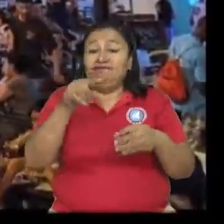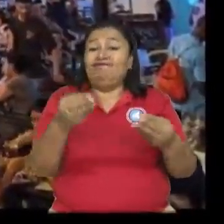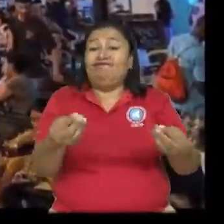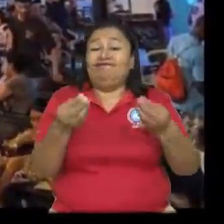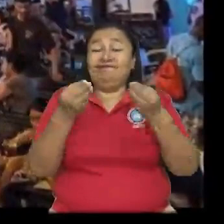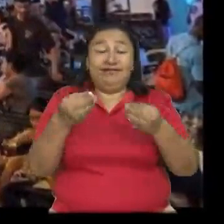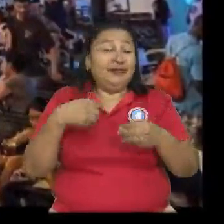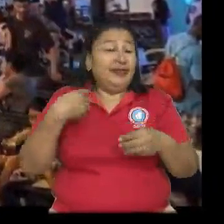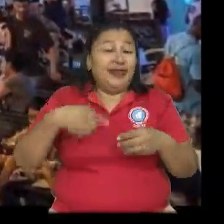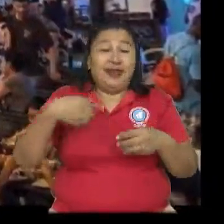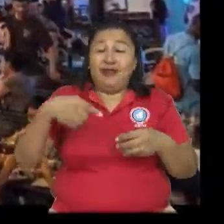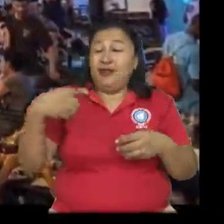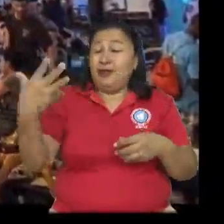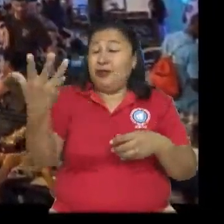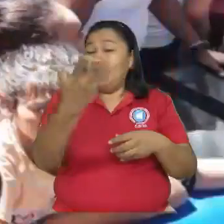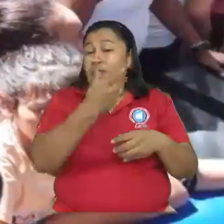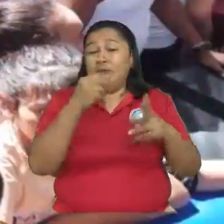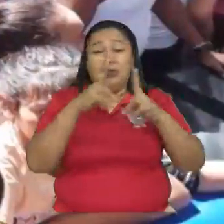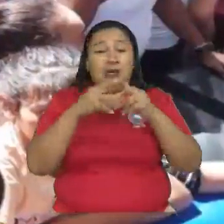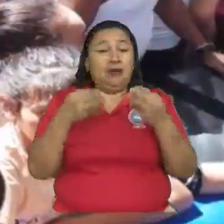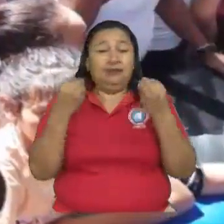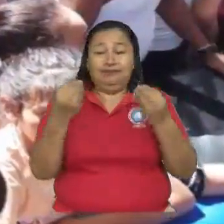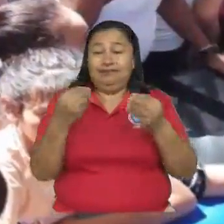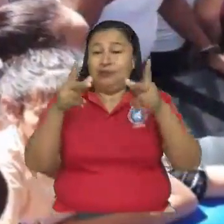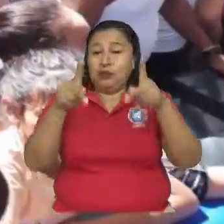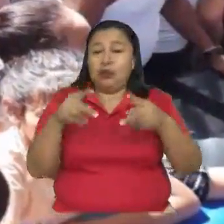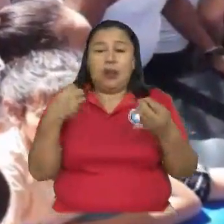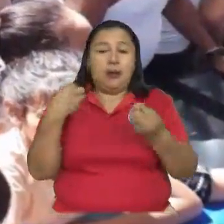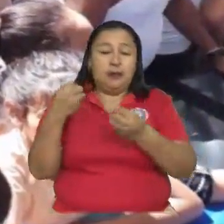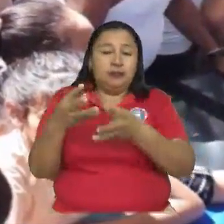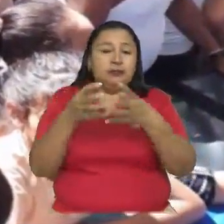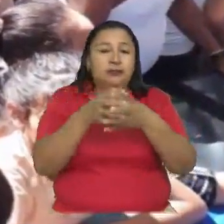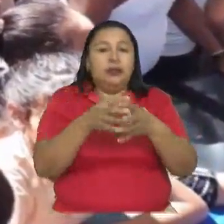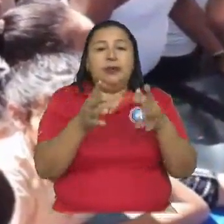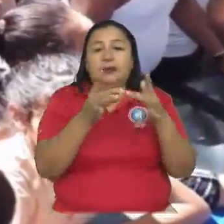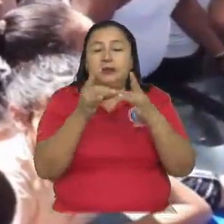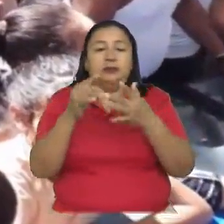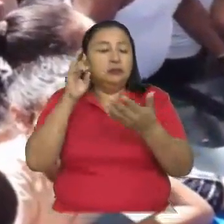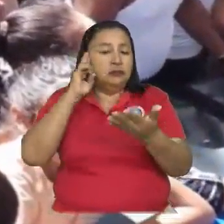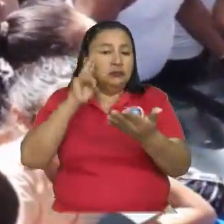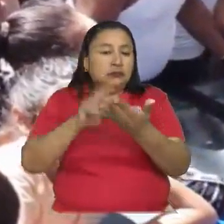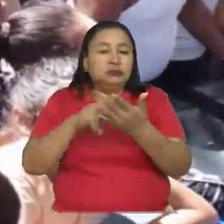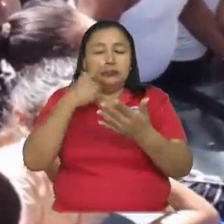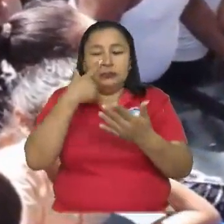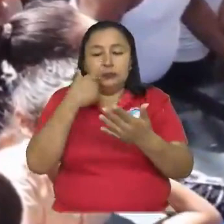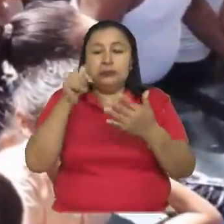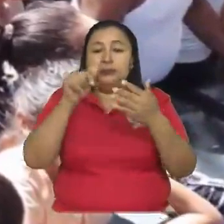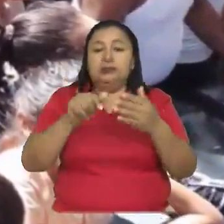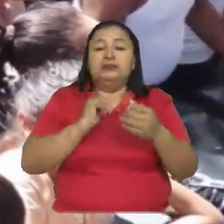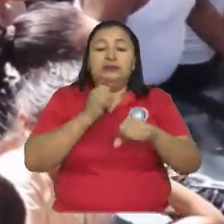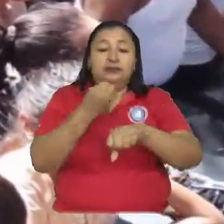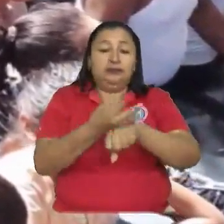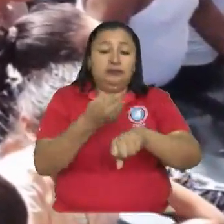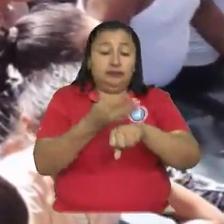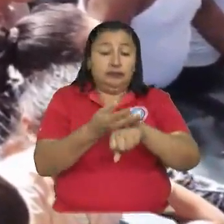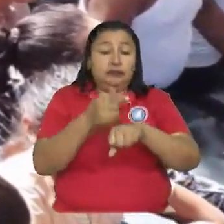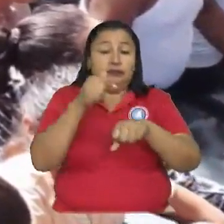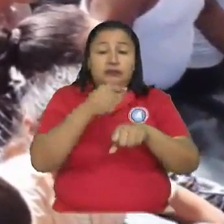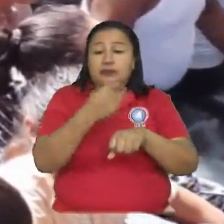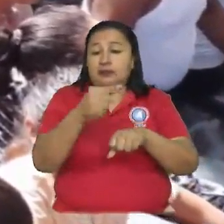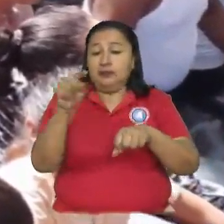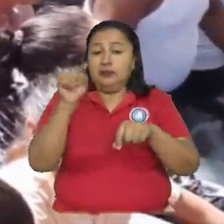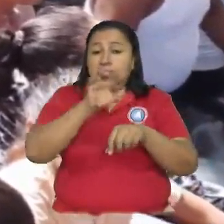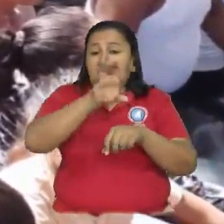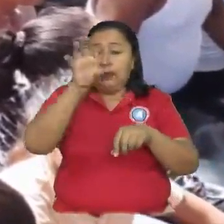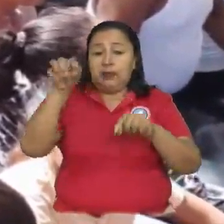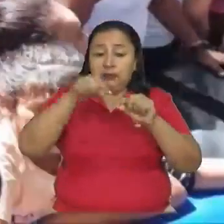todos los rincones de nuestra Nicaragua. Un especial reconocimiento también a las alcaldías municipales,